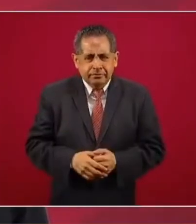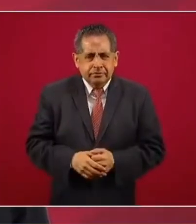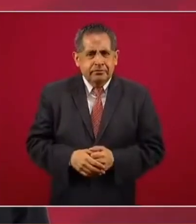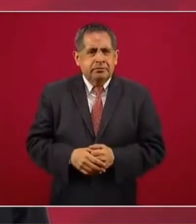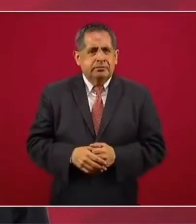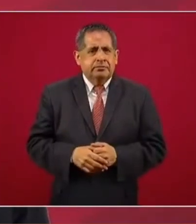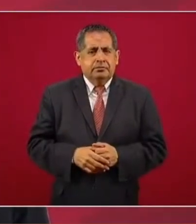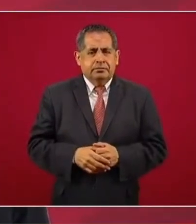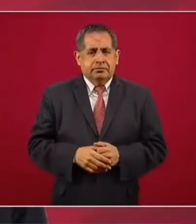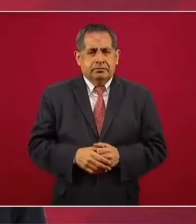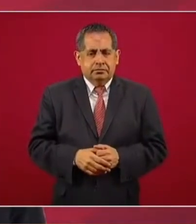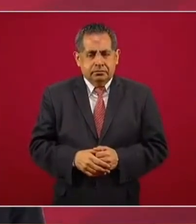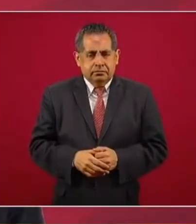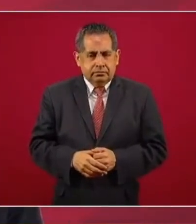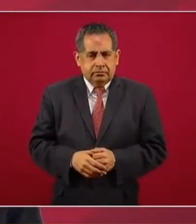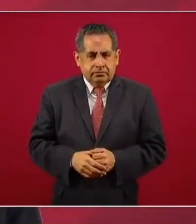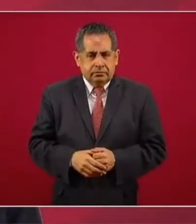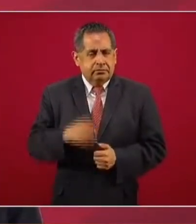de